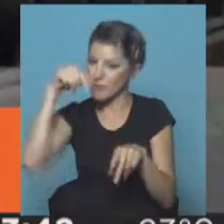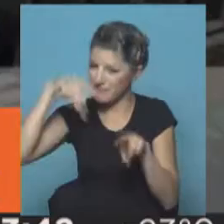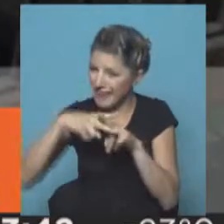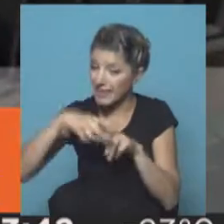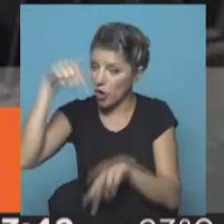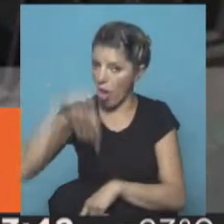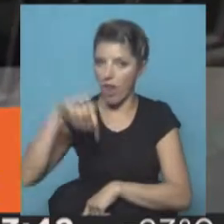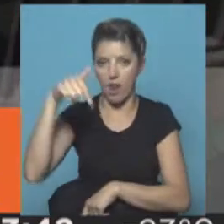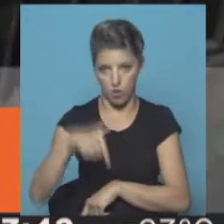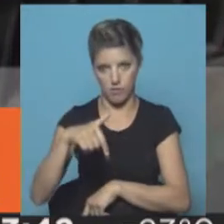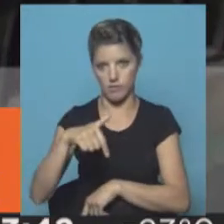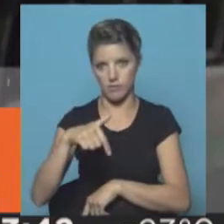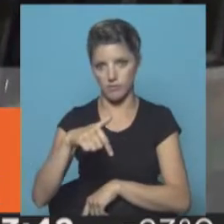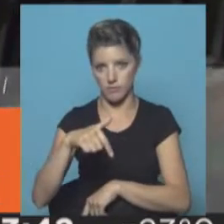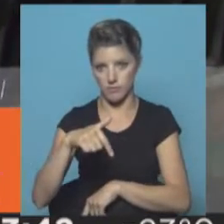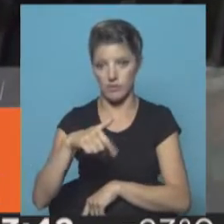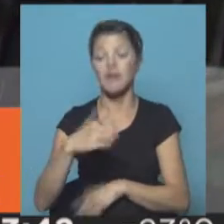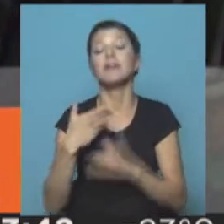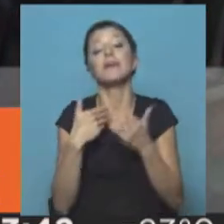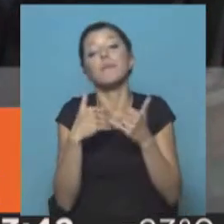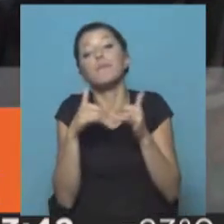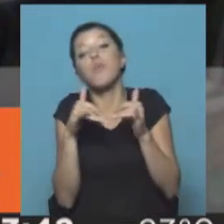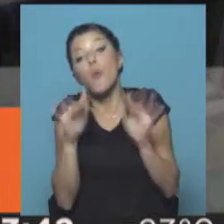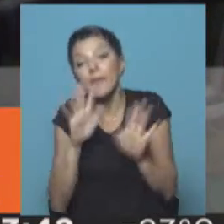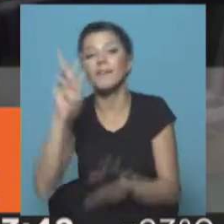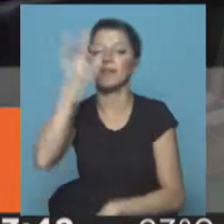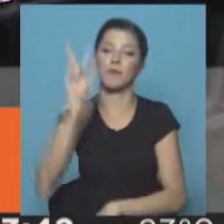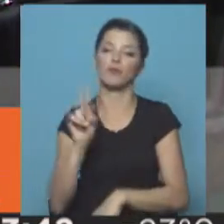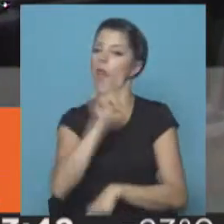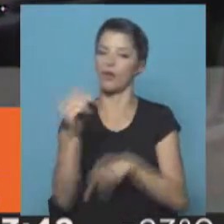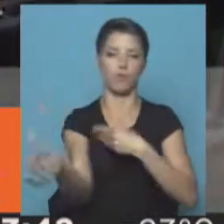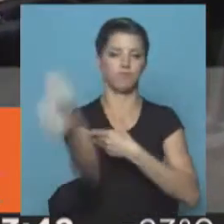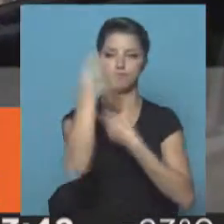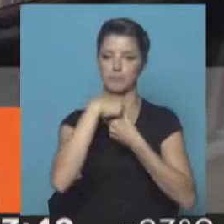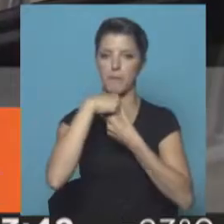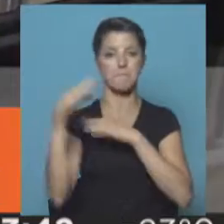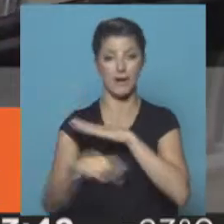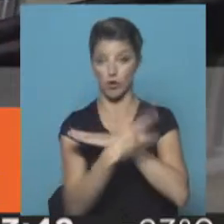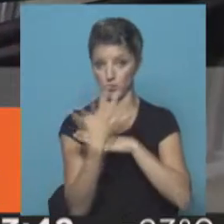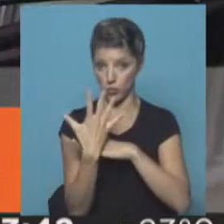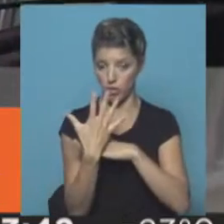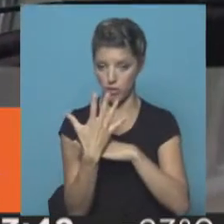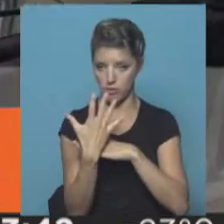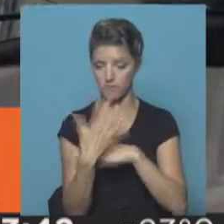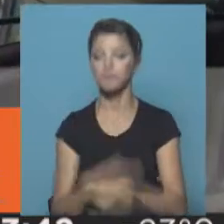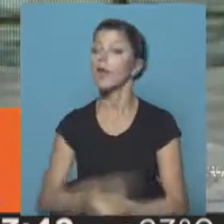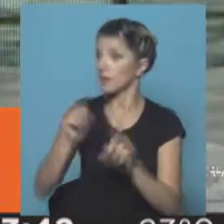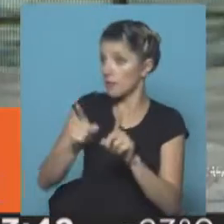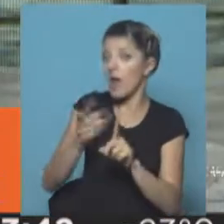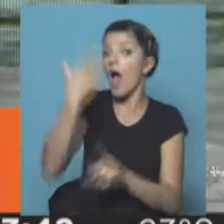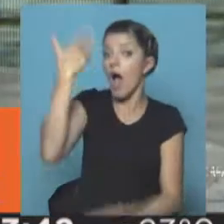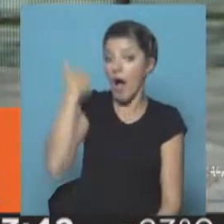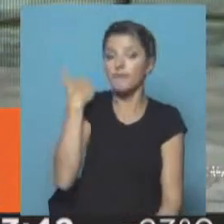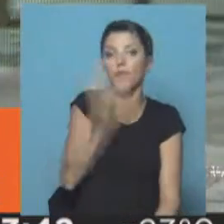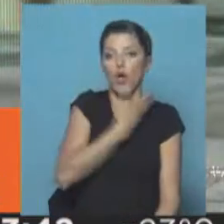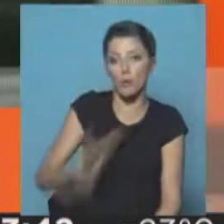estaría avalando la posibilidad de que Venezuela no se integre. En otro caso estamos hablando del gobierno anterior de Brasil, el gobierno anterior de